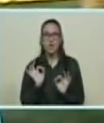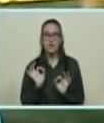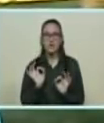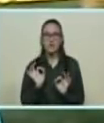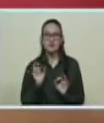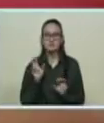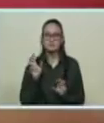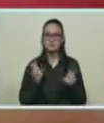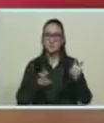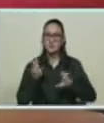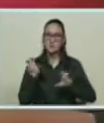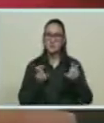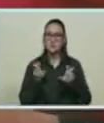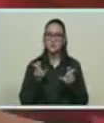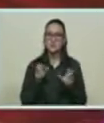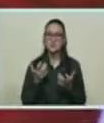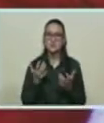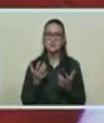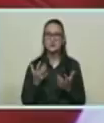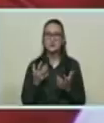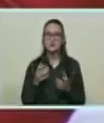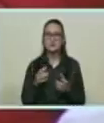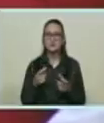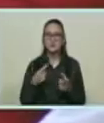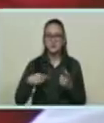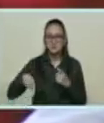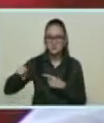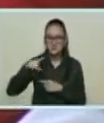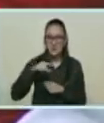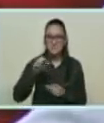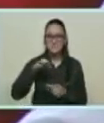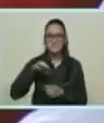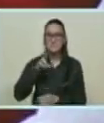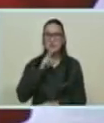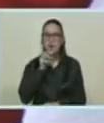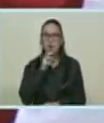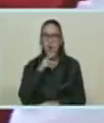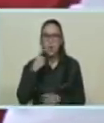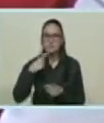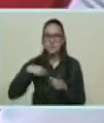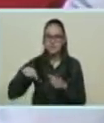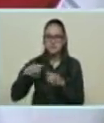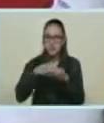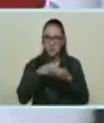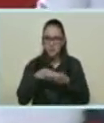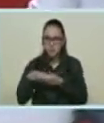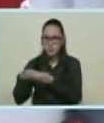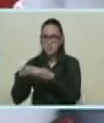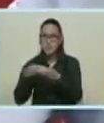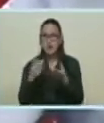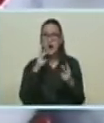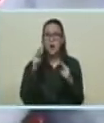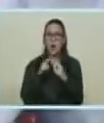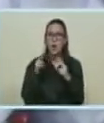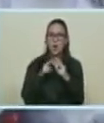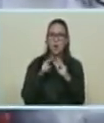Nosotros vamos a montar aquí varias granjas de minería de criptomonedas. Quien conoce esto y me está escuchando sabe lo que